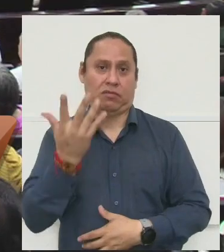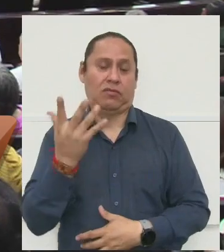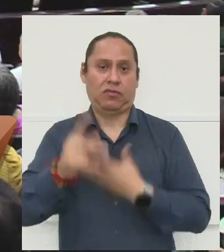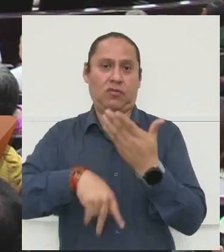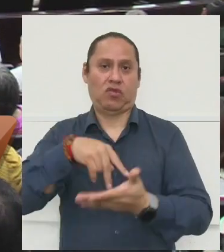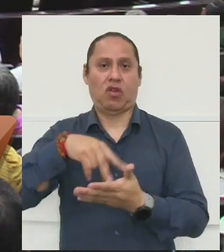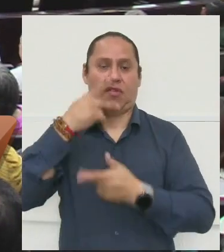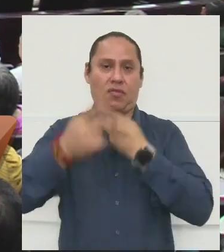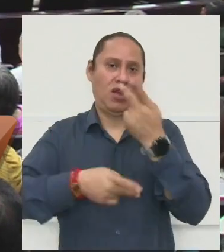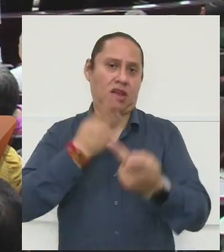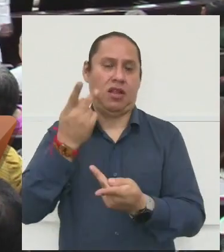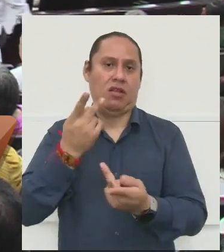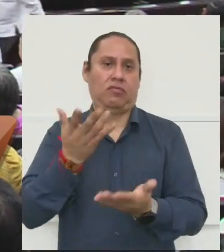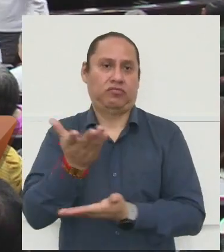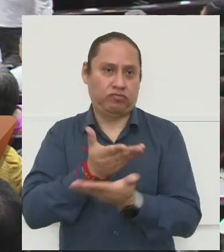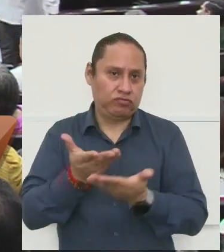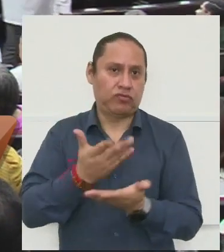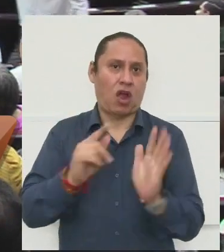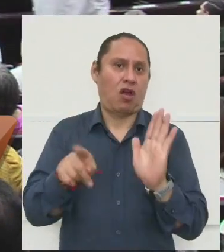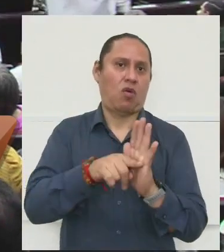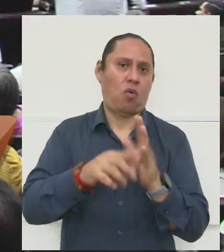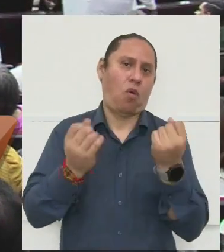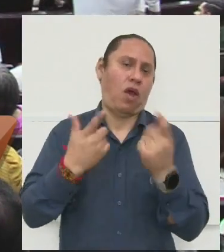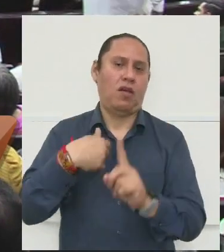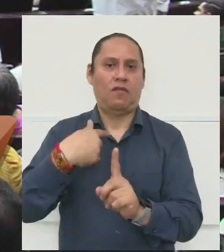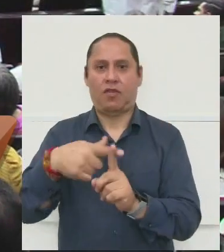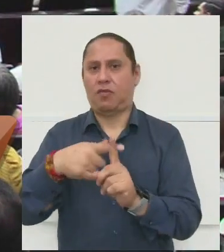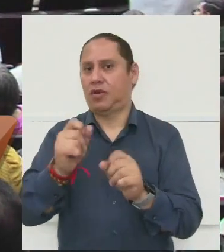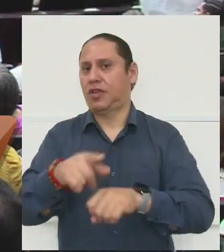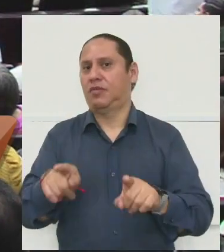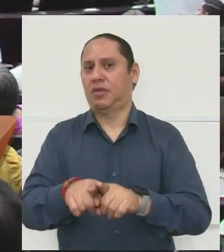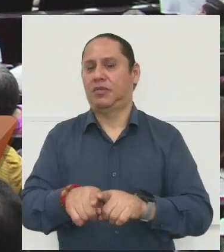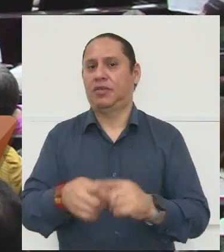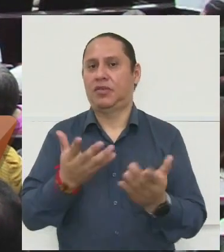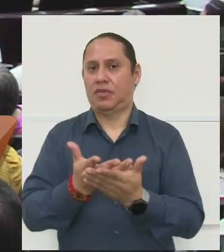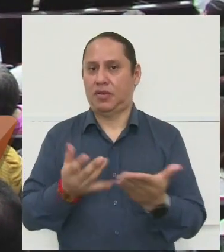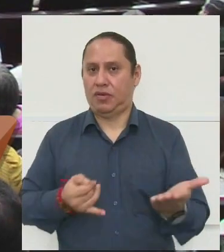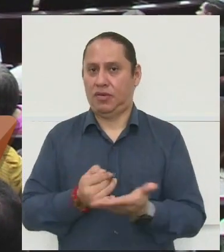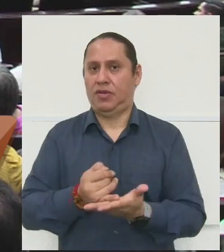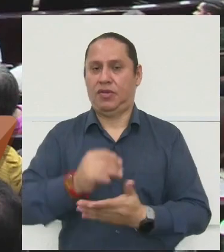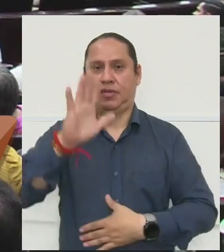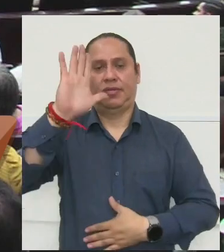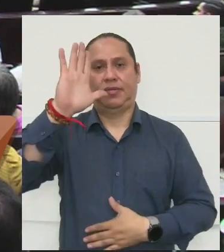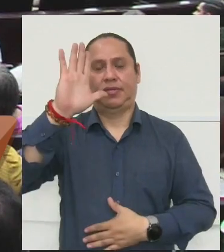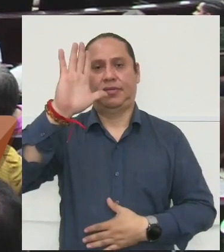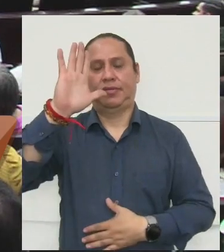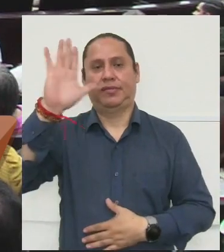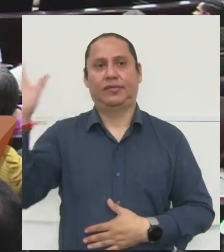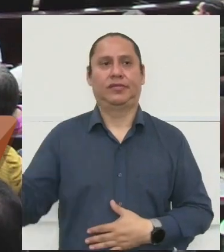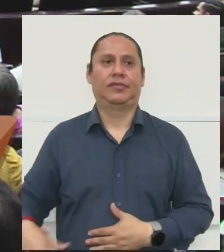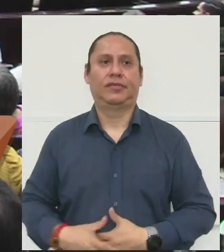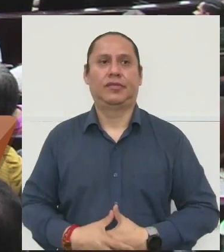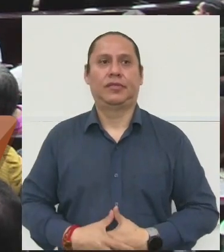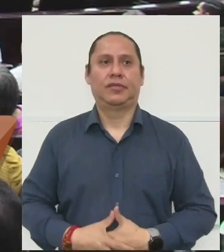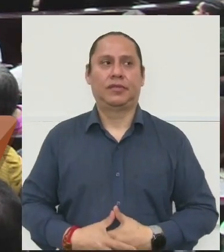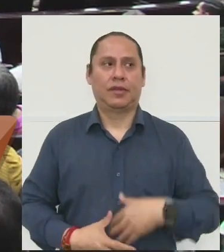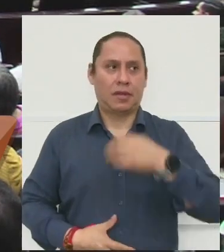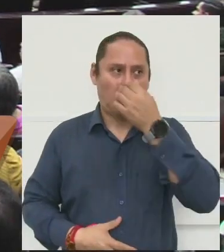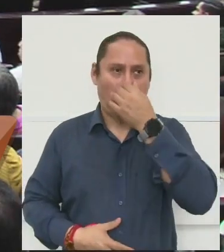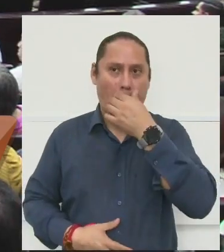desea hacer uso de la palabra para argumentar en contra o a favor del mismo sírvanse manifestarlo en este momento levantando